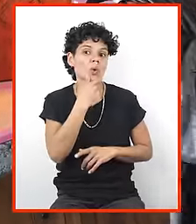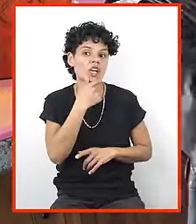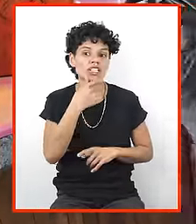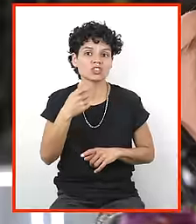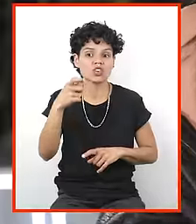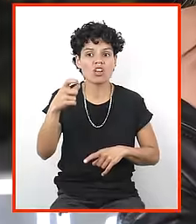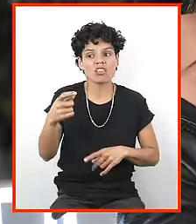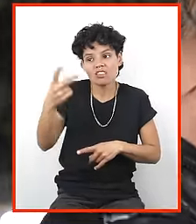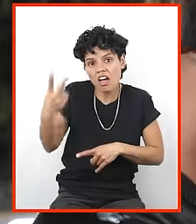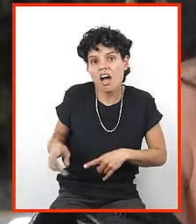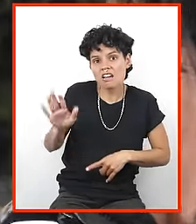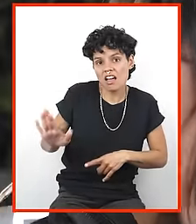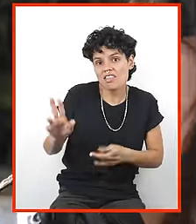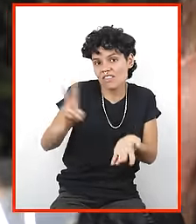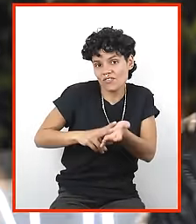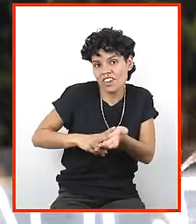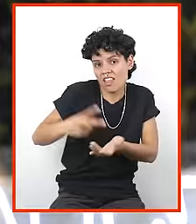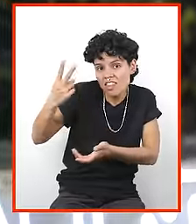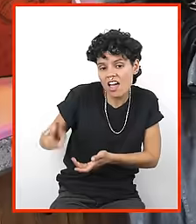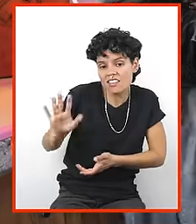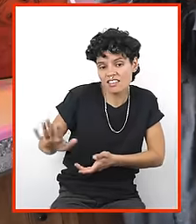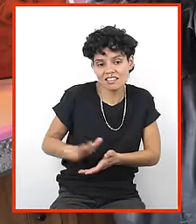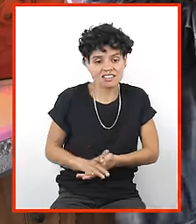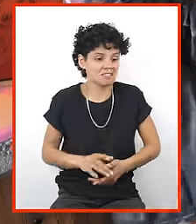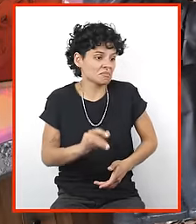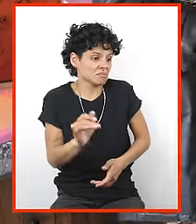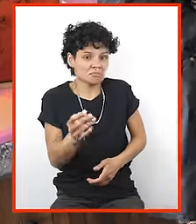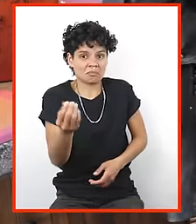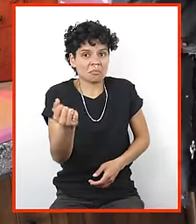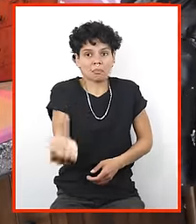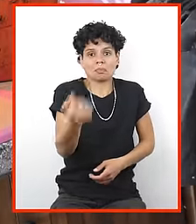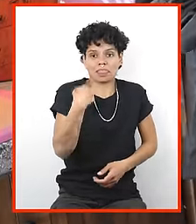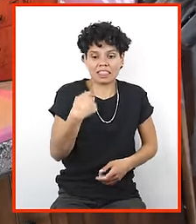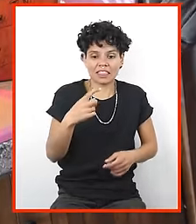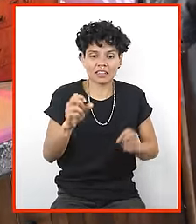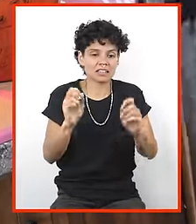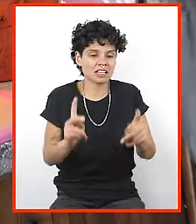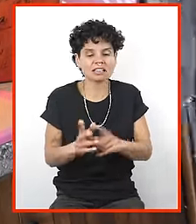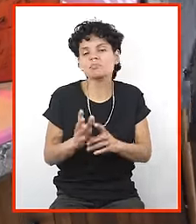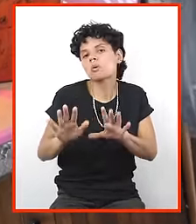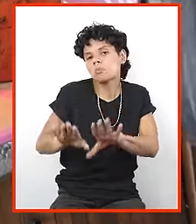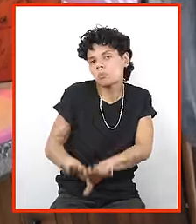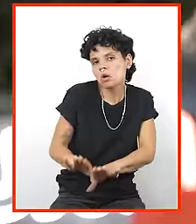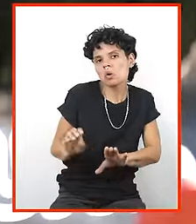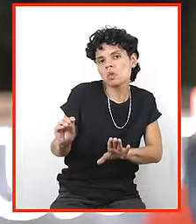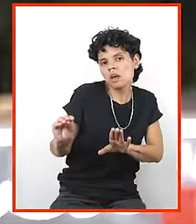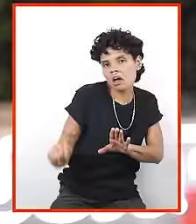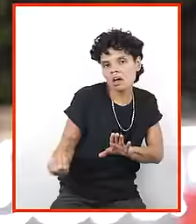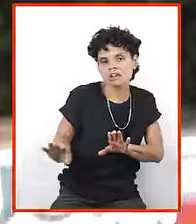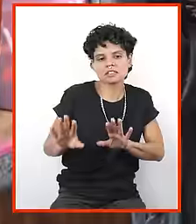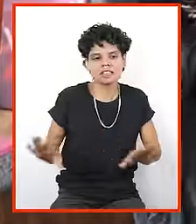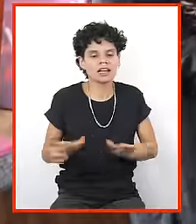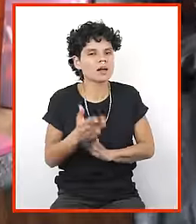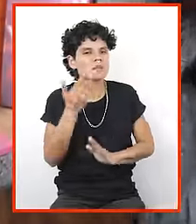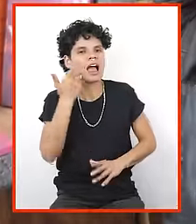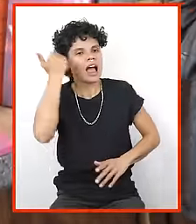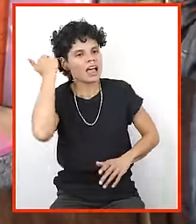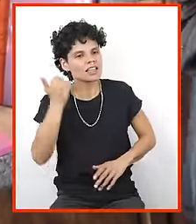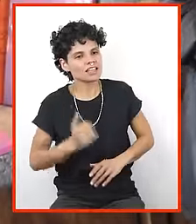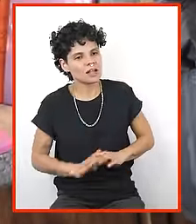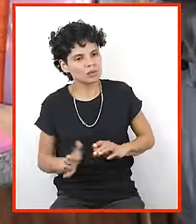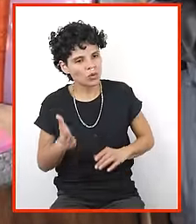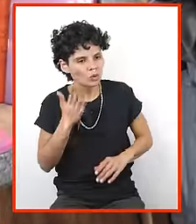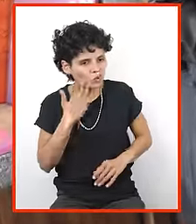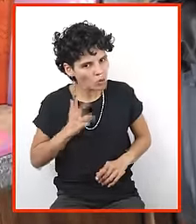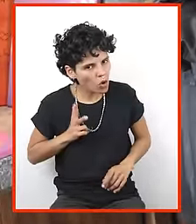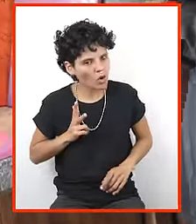hueso hervido acá. Un hueso de no, lomo. No, no pasó nada. No. Dejémoslo ni aquí. Ni me interesa. Dejémoslo ahí, el huesito. Pero, Blanquita, me dejaste